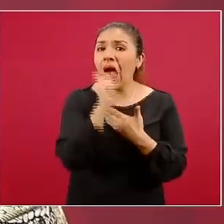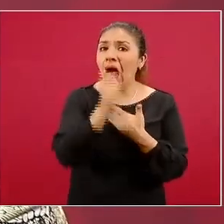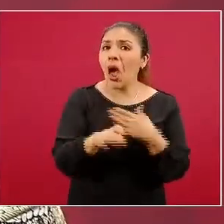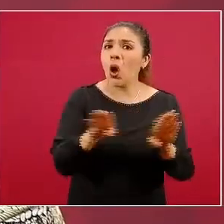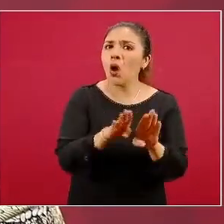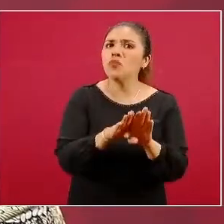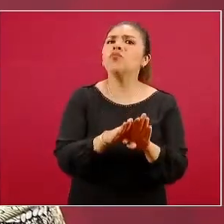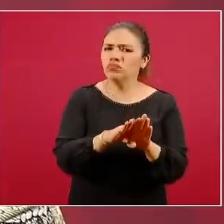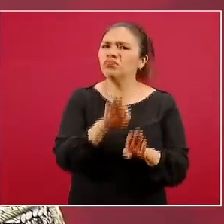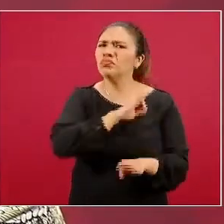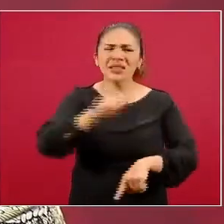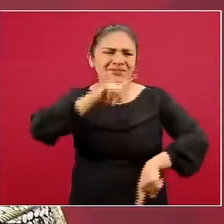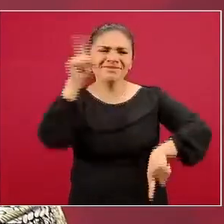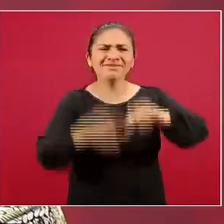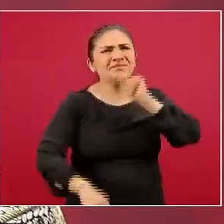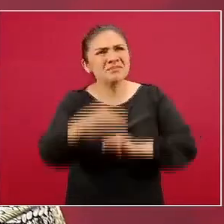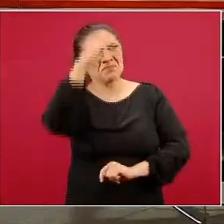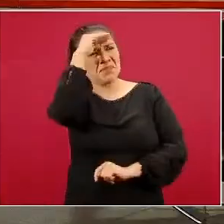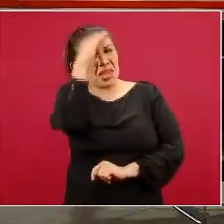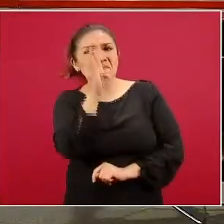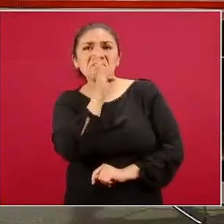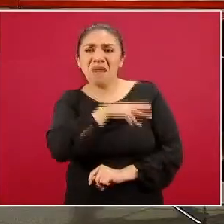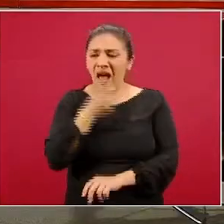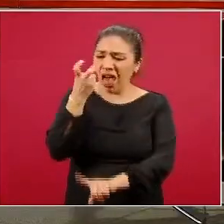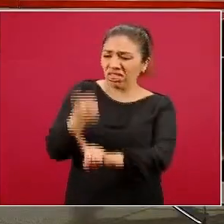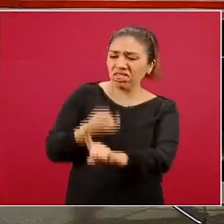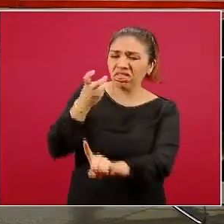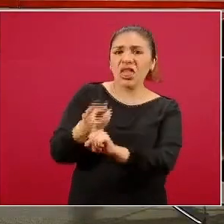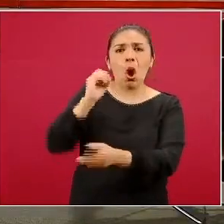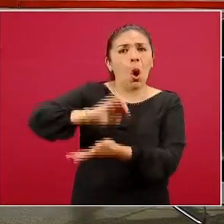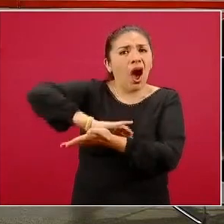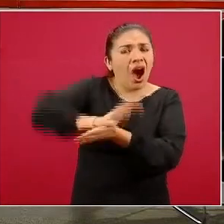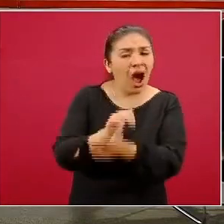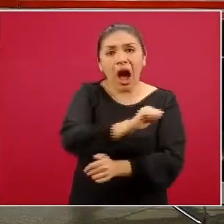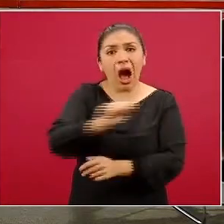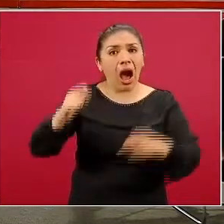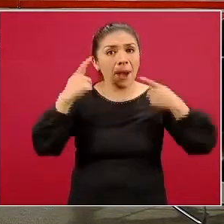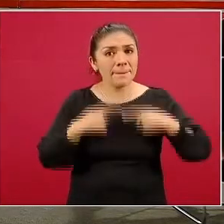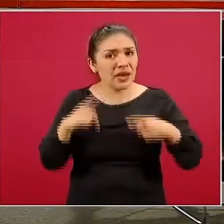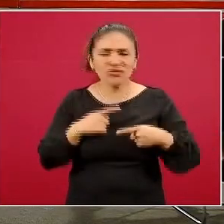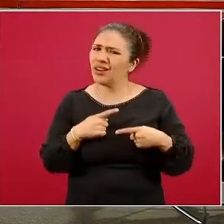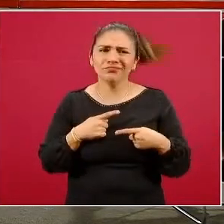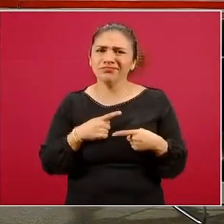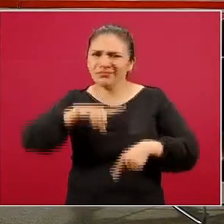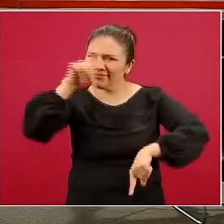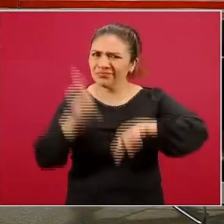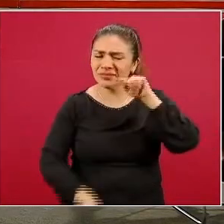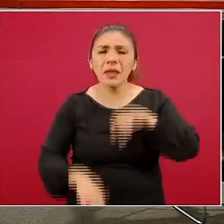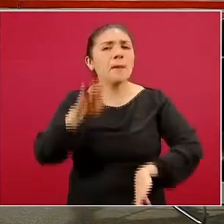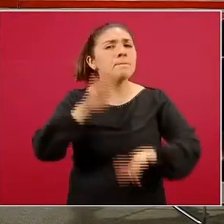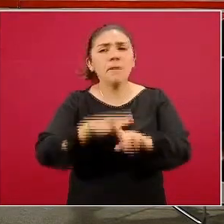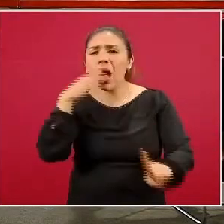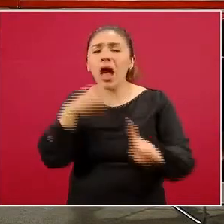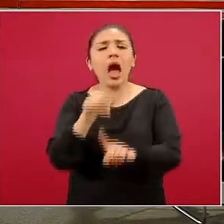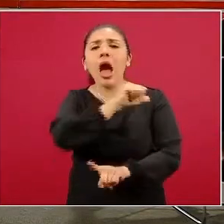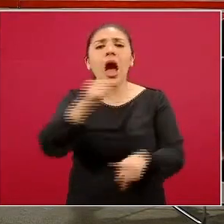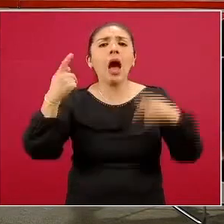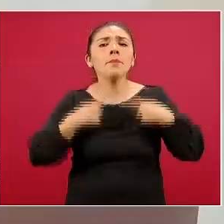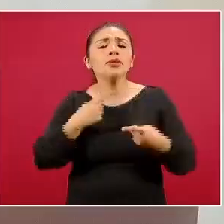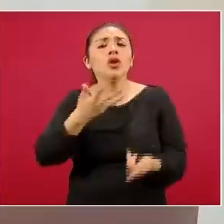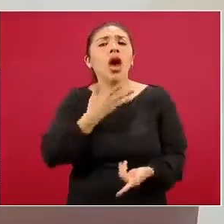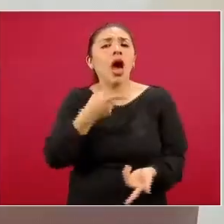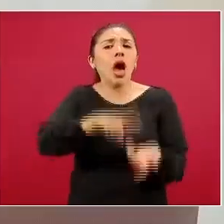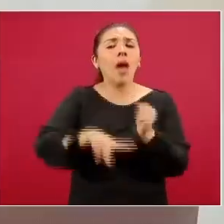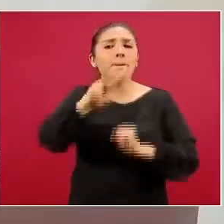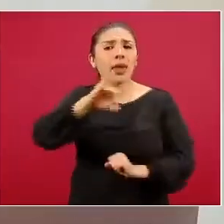y lograr que se elimine cualquier tipo de discriminación a cualquier persona, y específicamente a las personas que viven con VIH.